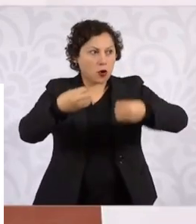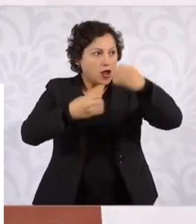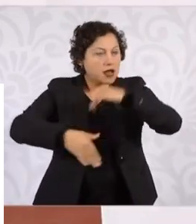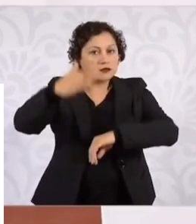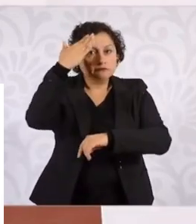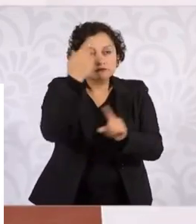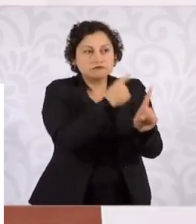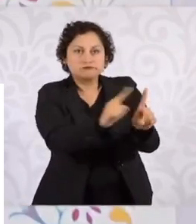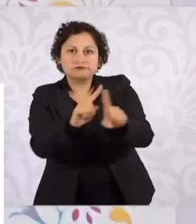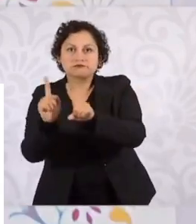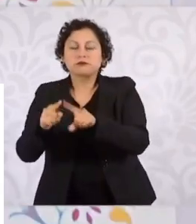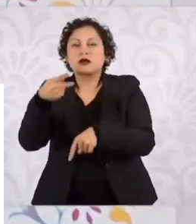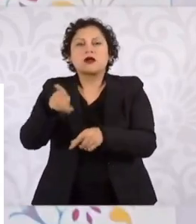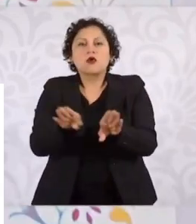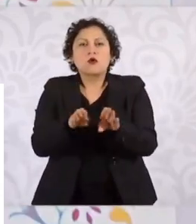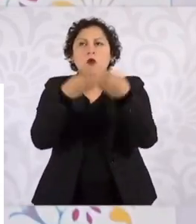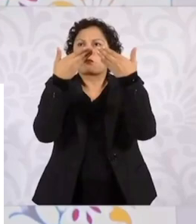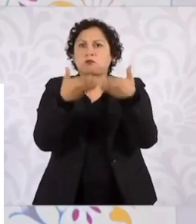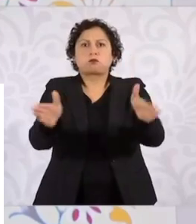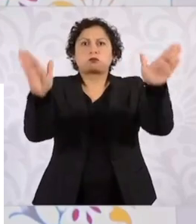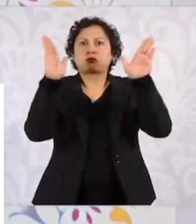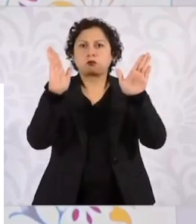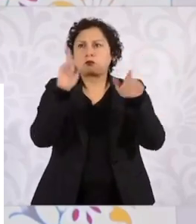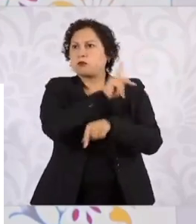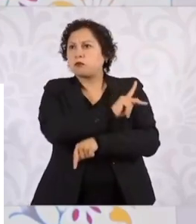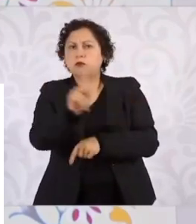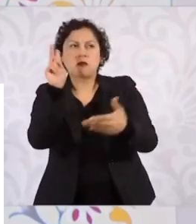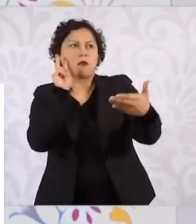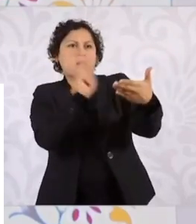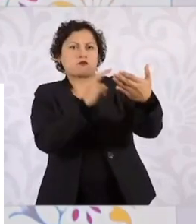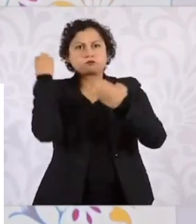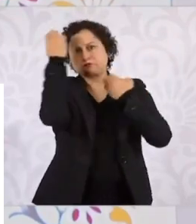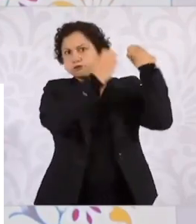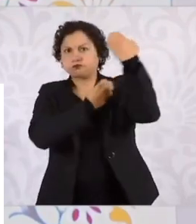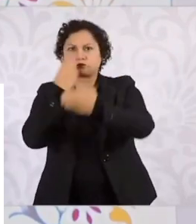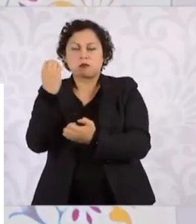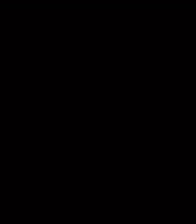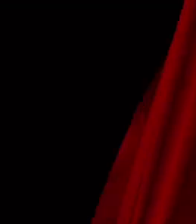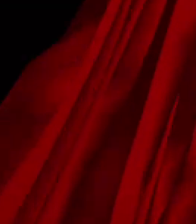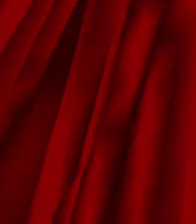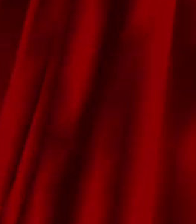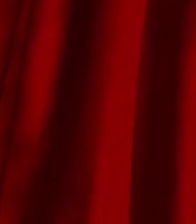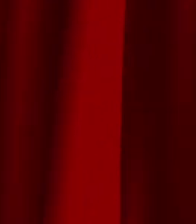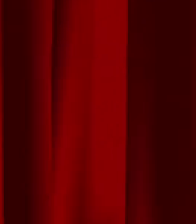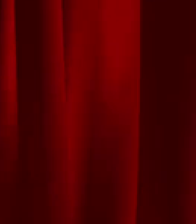abierto, transparente, público, en donde se tienen que cumplir una serie de requisitos.